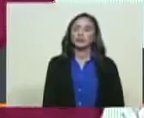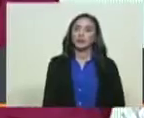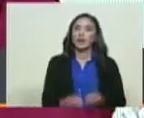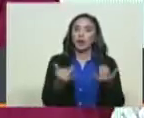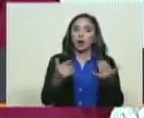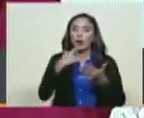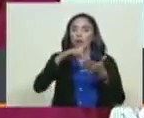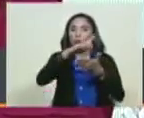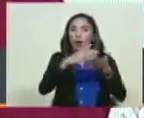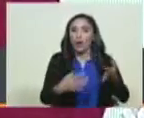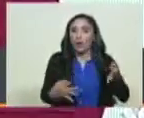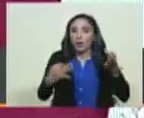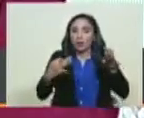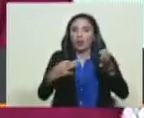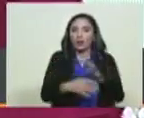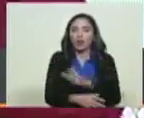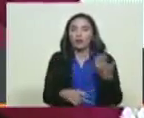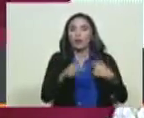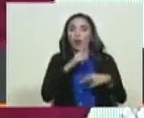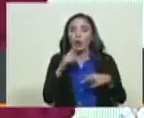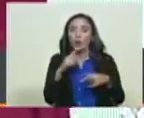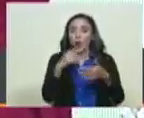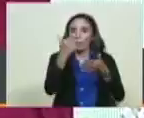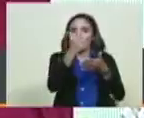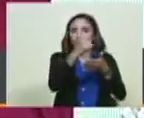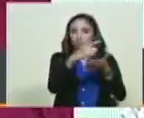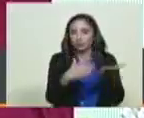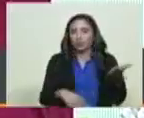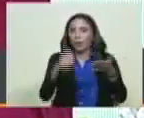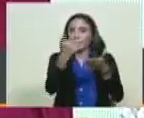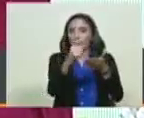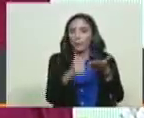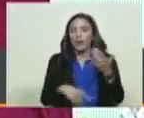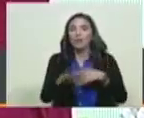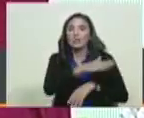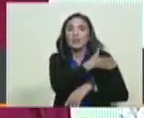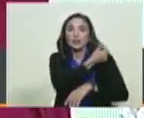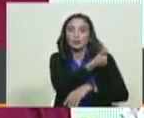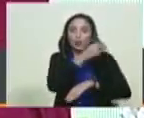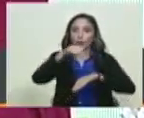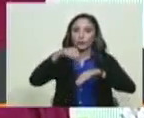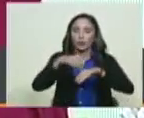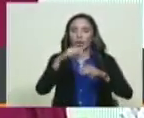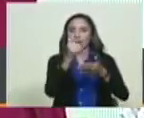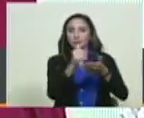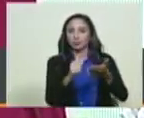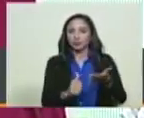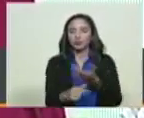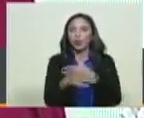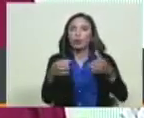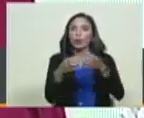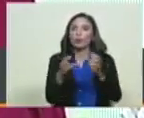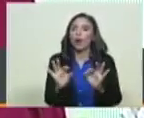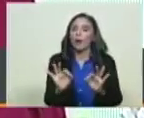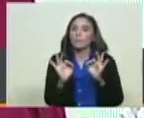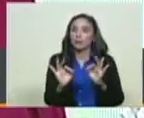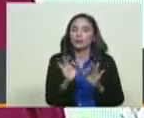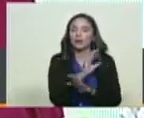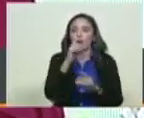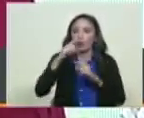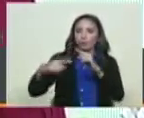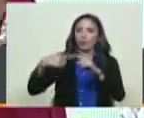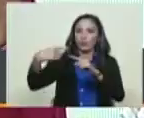listas para nombrar la nueva dirección nacional en una sesión especial organizativa que vamos a tener